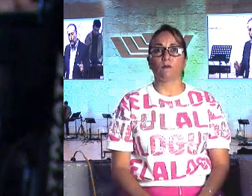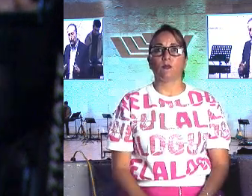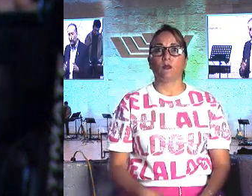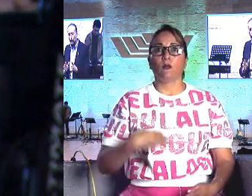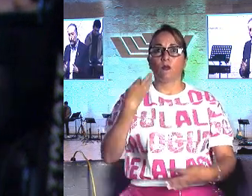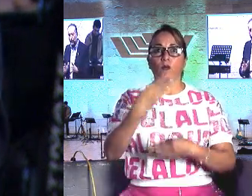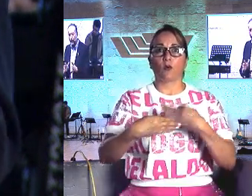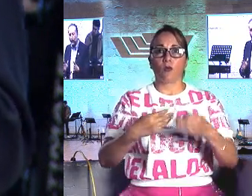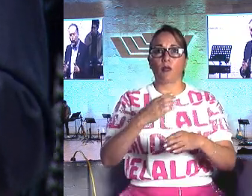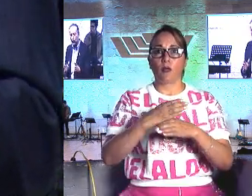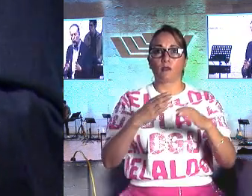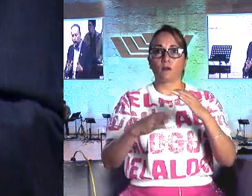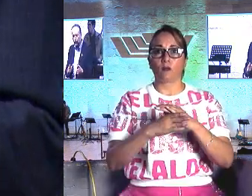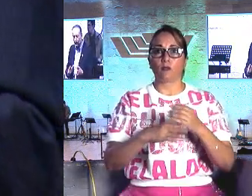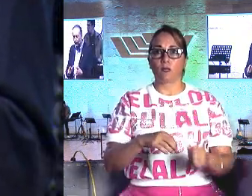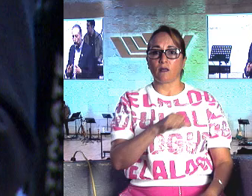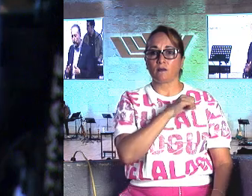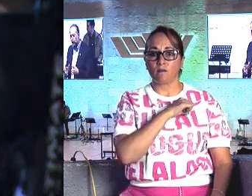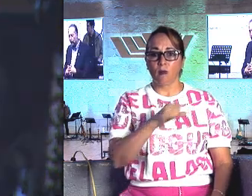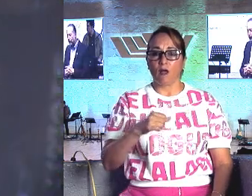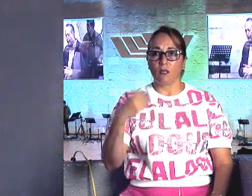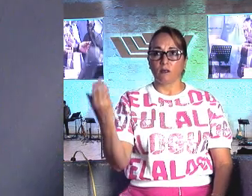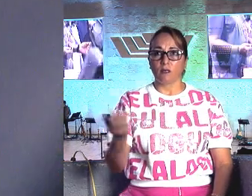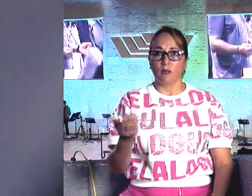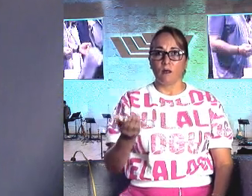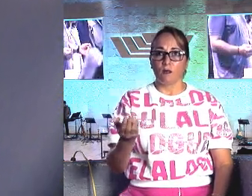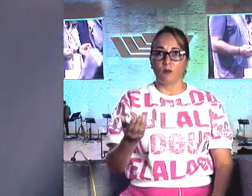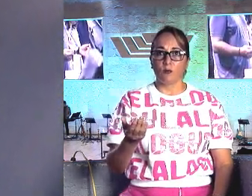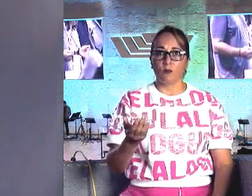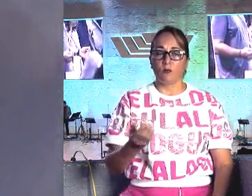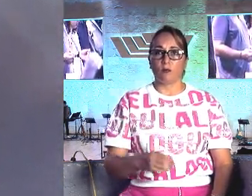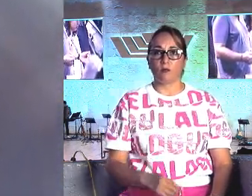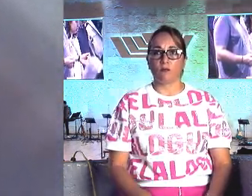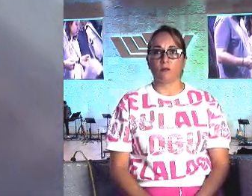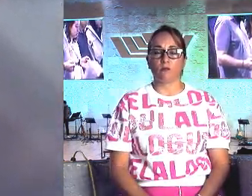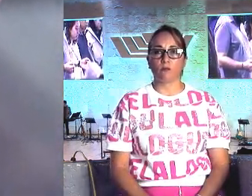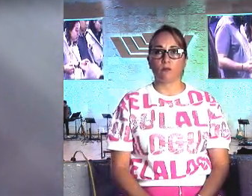todas las cosas malas que he hecho consciente o inconscientemente,